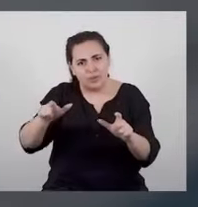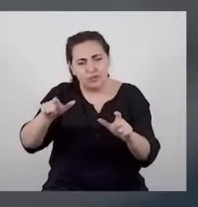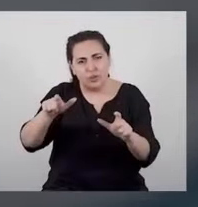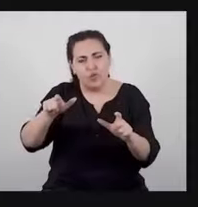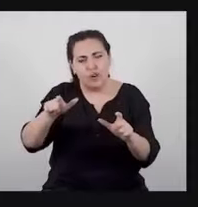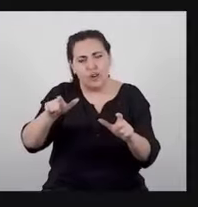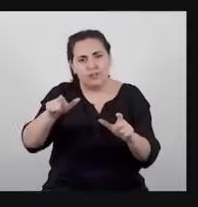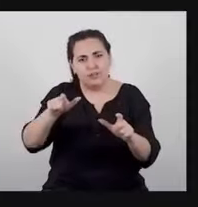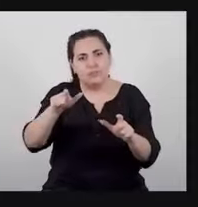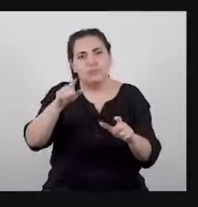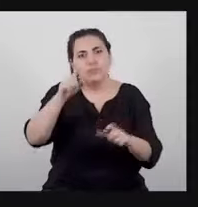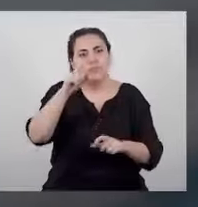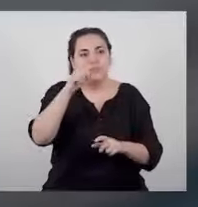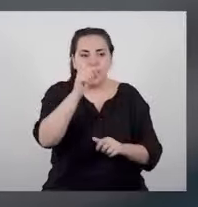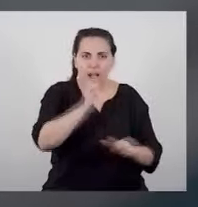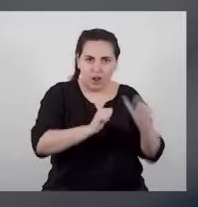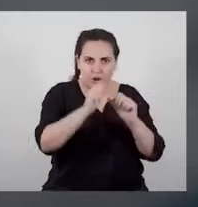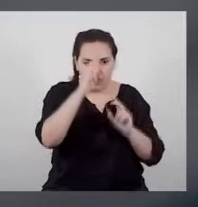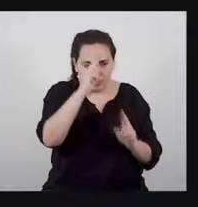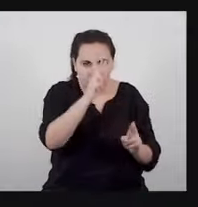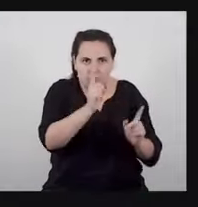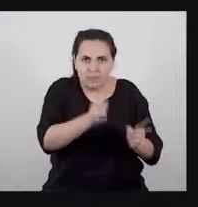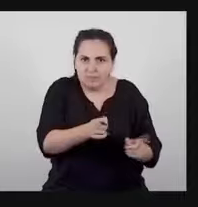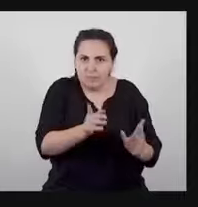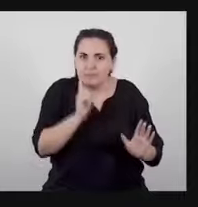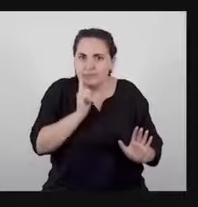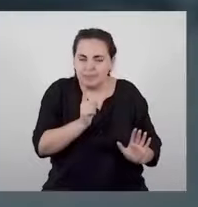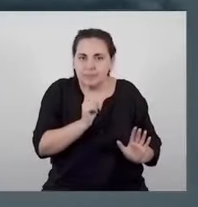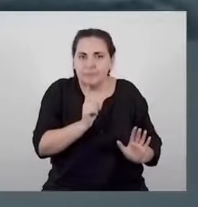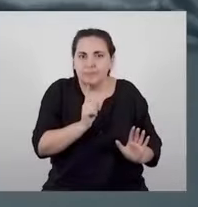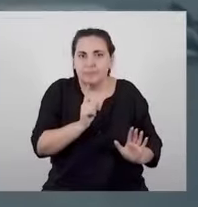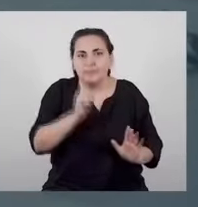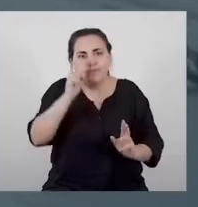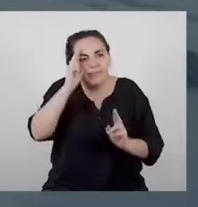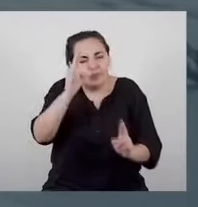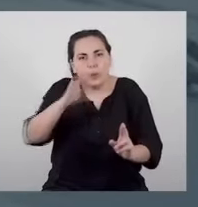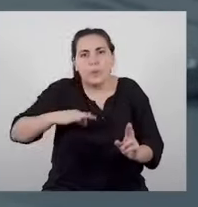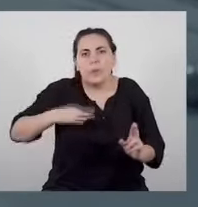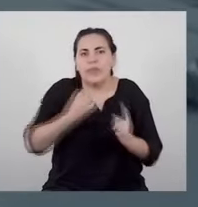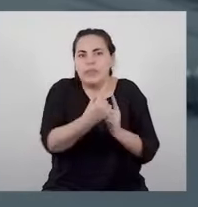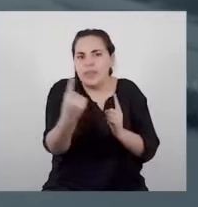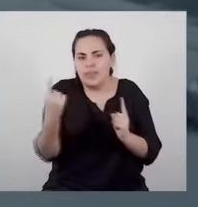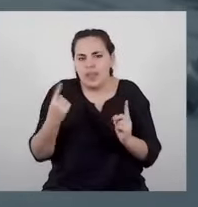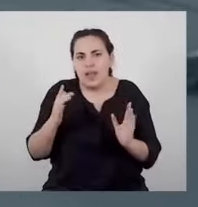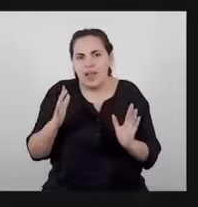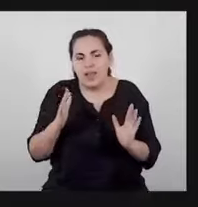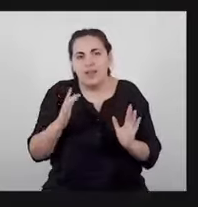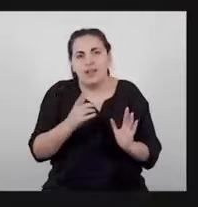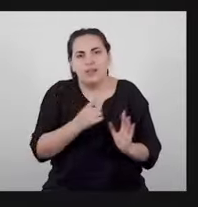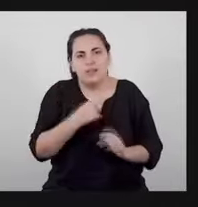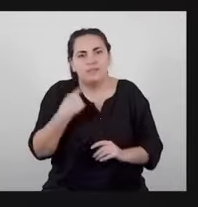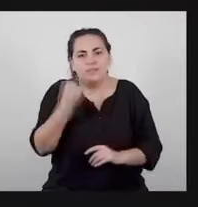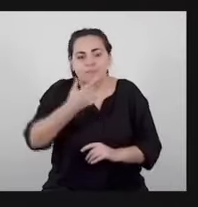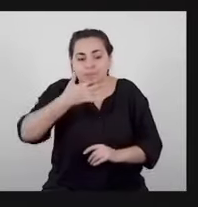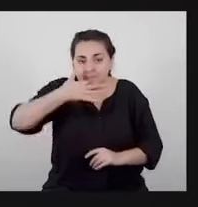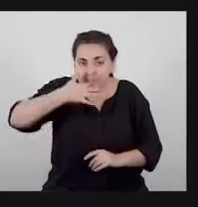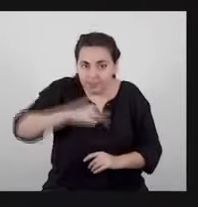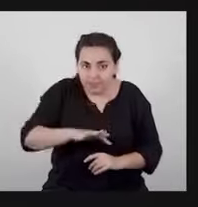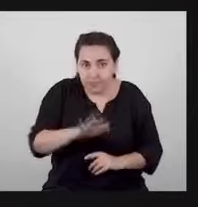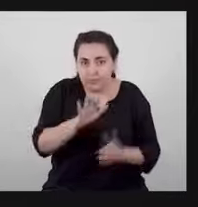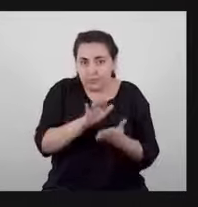entendemos y comprendemos lo que significa el respeto a la vida entonces vamos a poder salvar a muchas vidas más vamos a poder